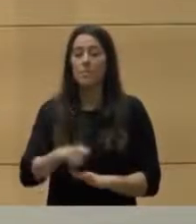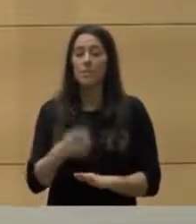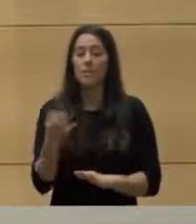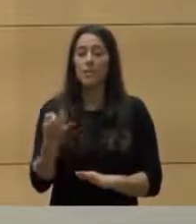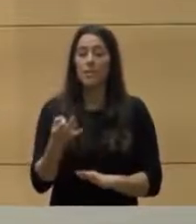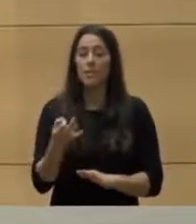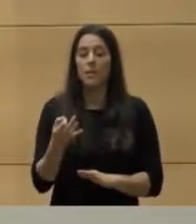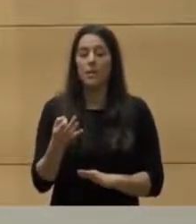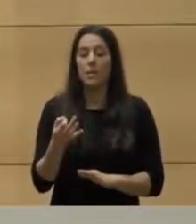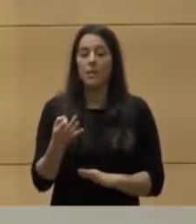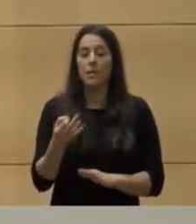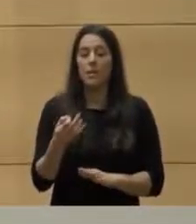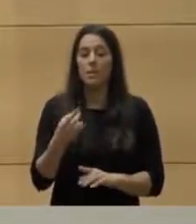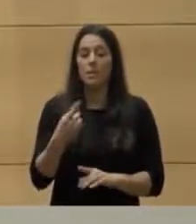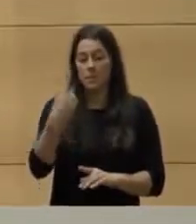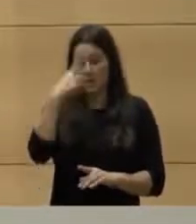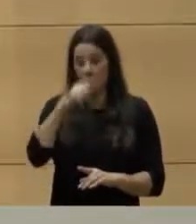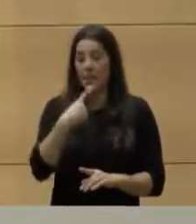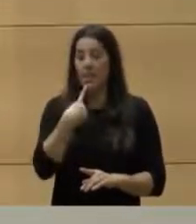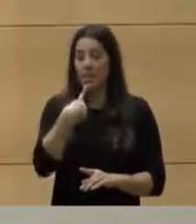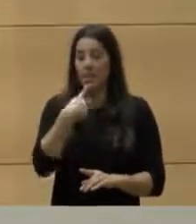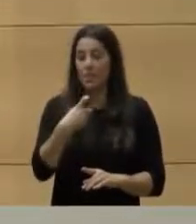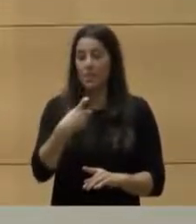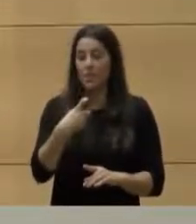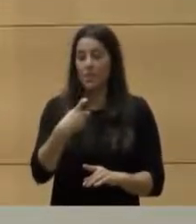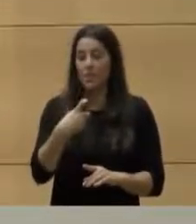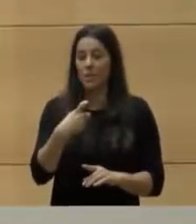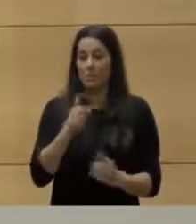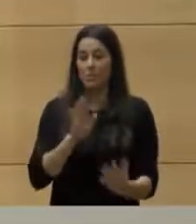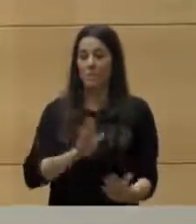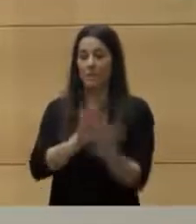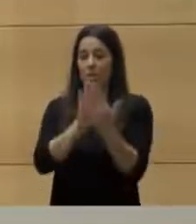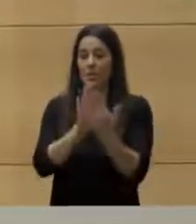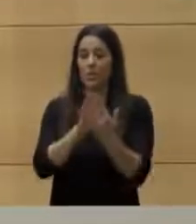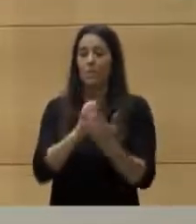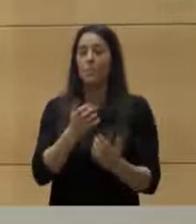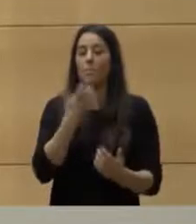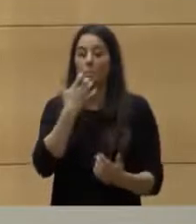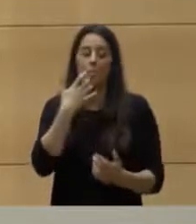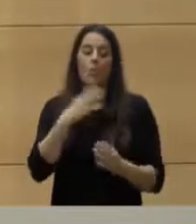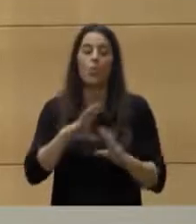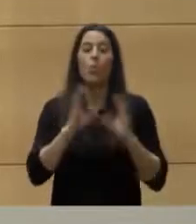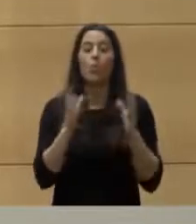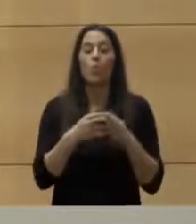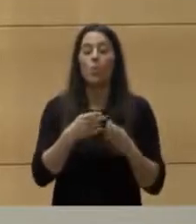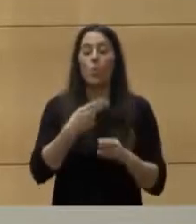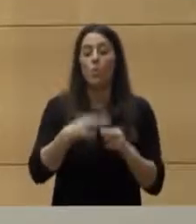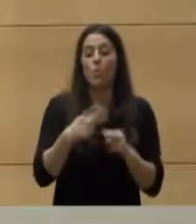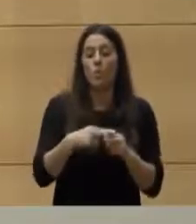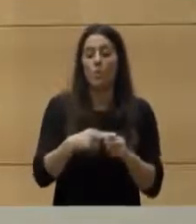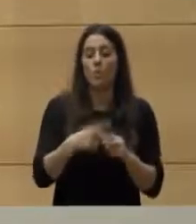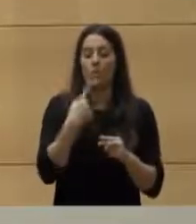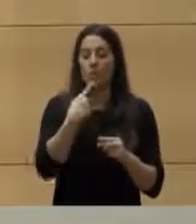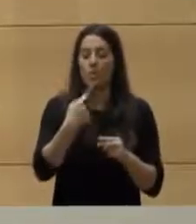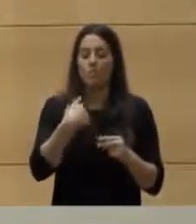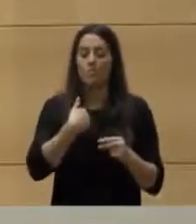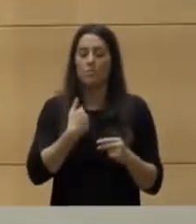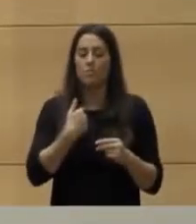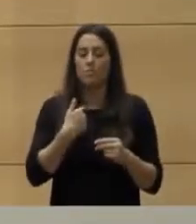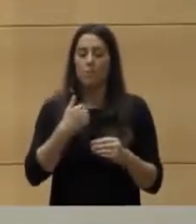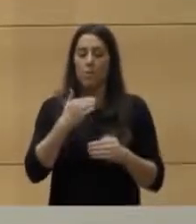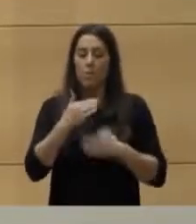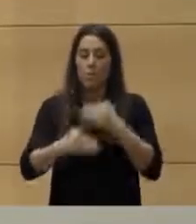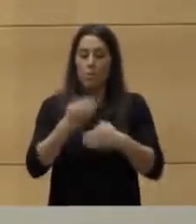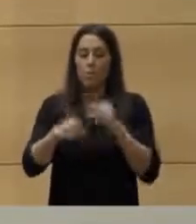siguientes dificultades. Toda fuerza política que asuma iniciar el proceso constituyente y desarrollarlo